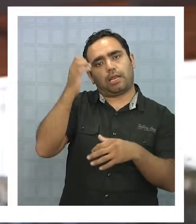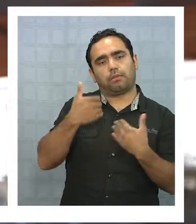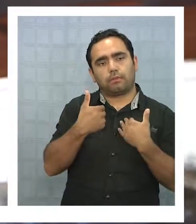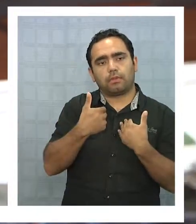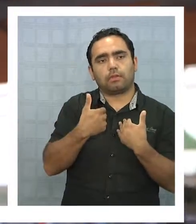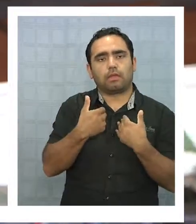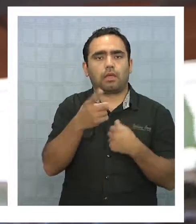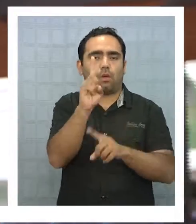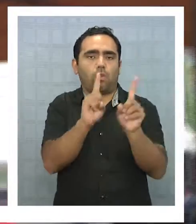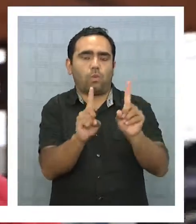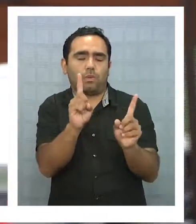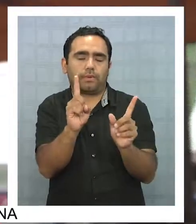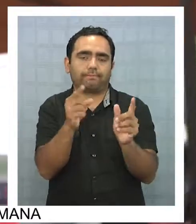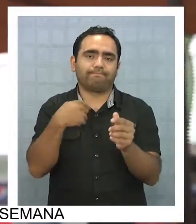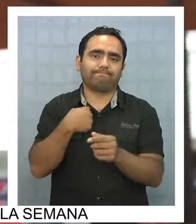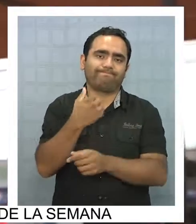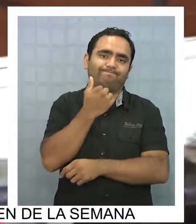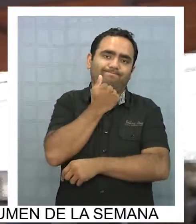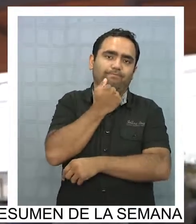alguna manera defraudó.